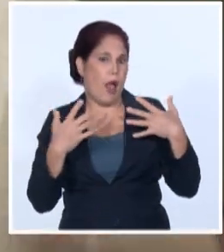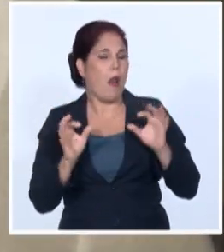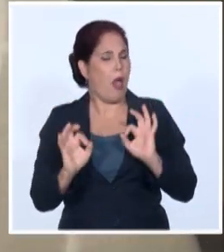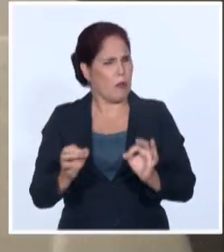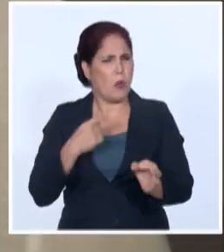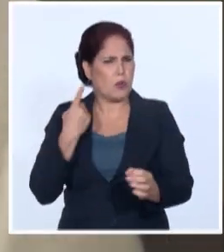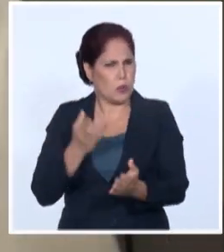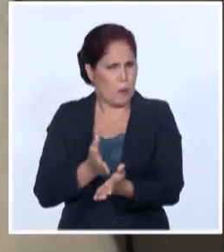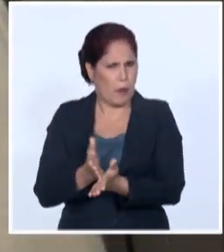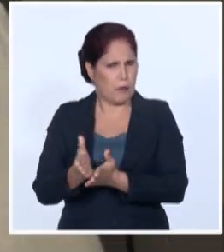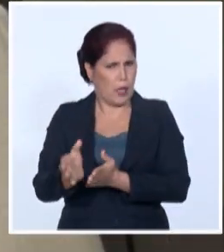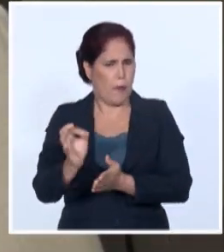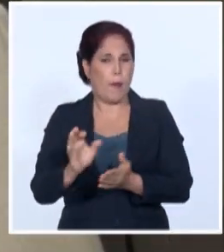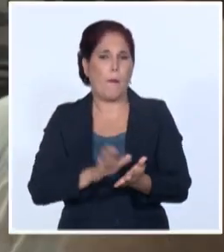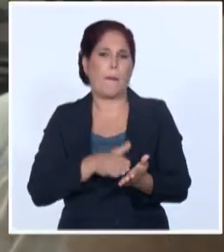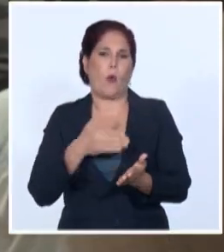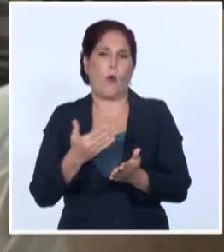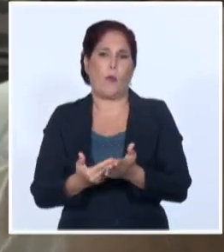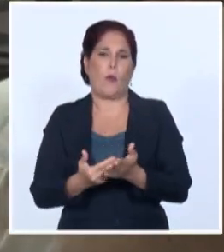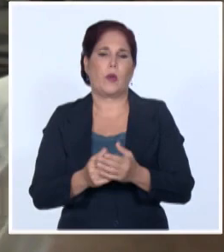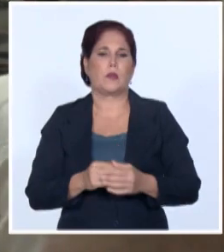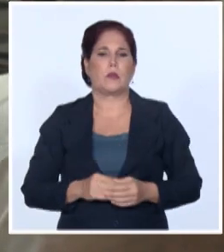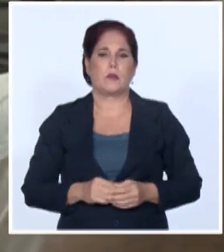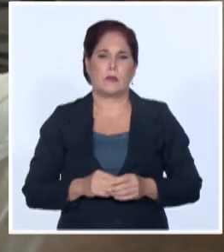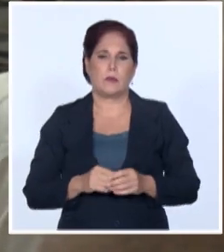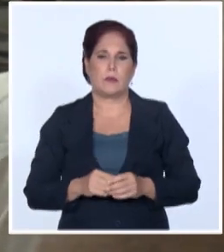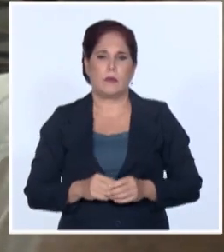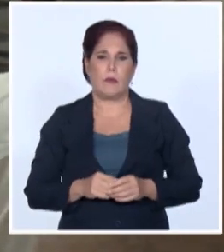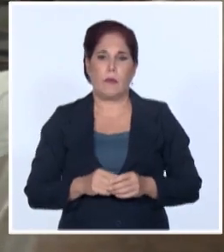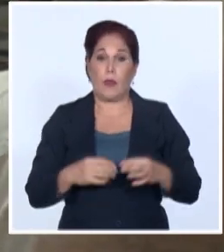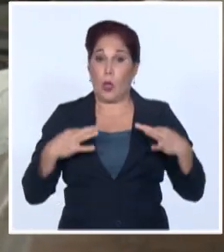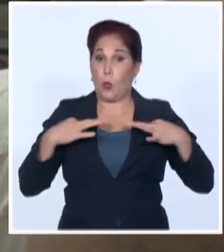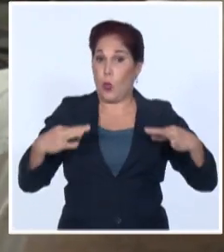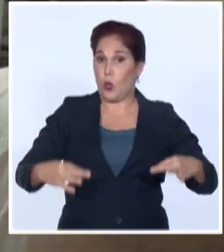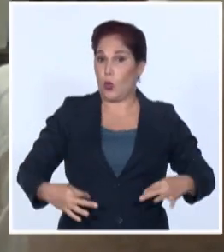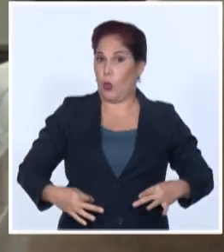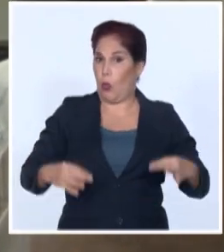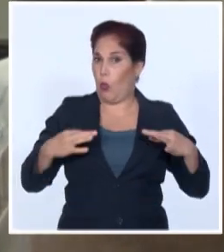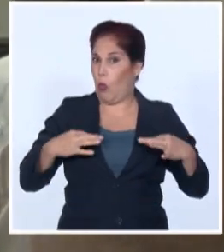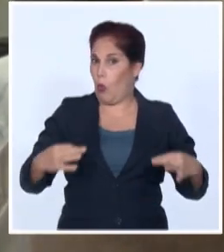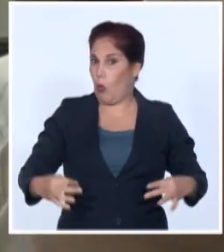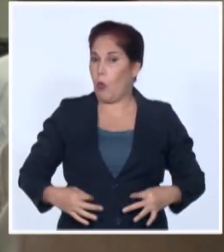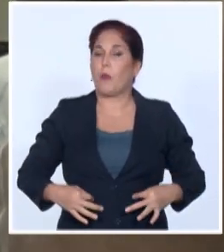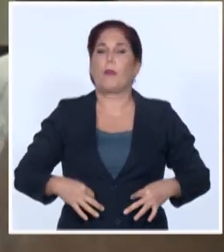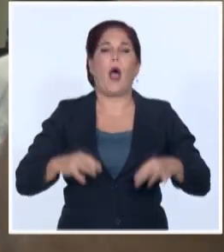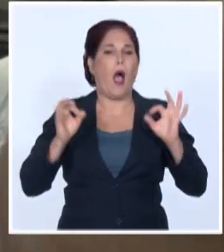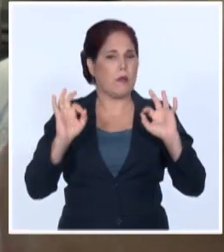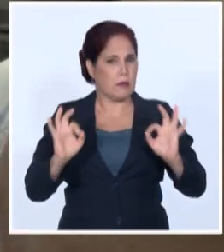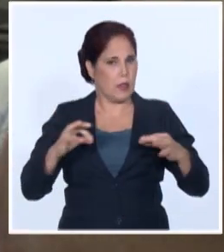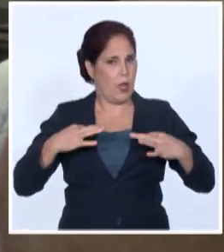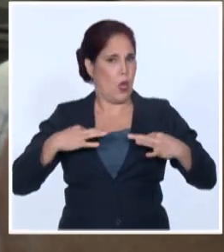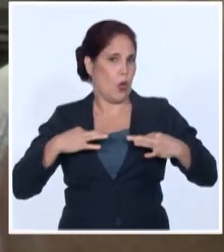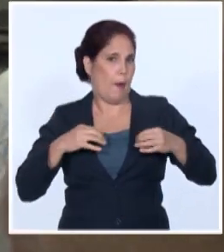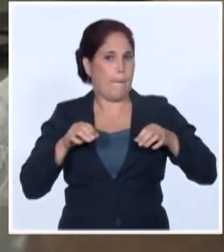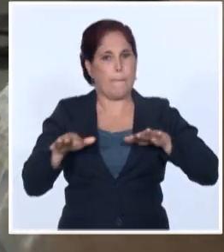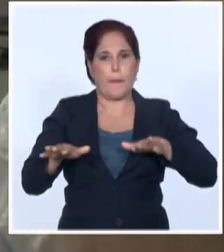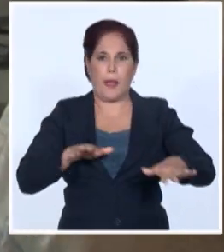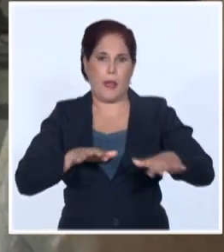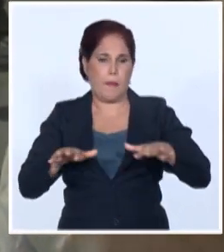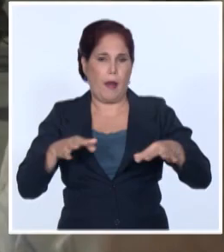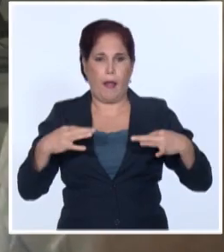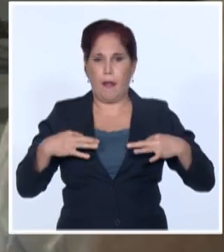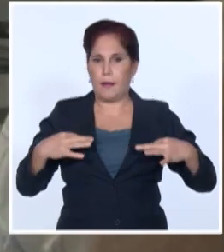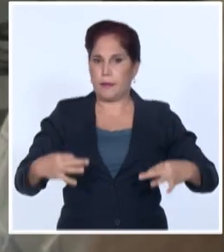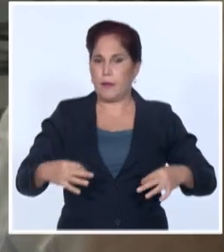mantenemos vigentes con la propuesta que se hizo para este verano. El tejido, como siempre, el lienzo preparado, que es el